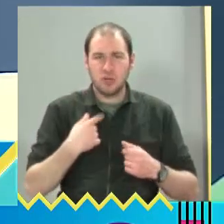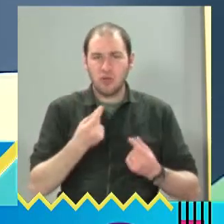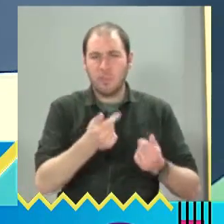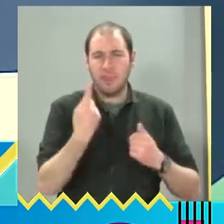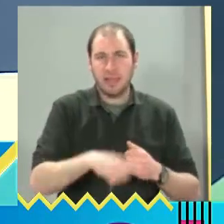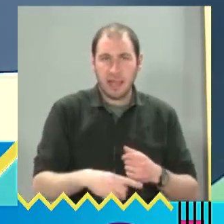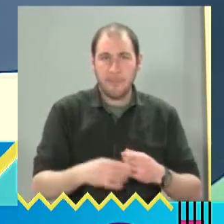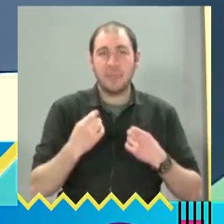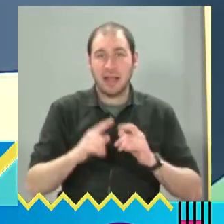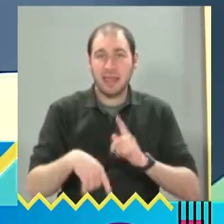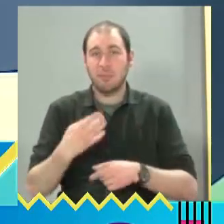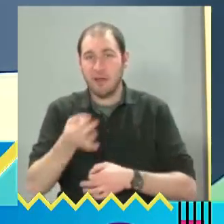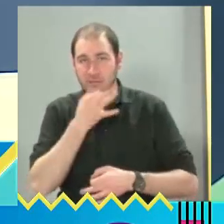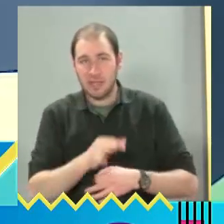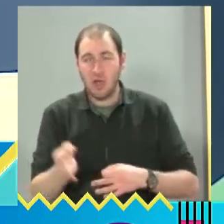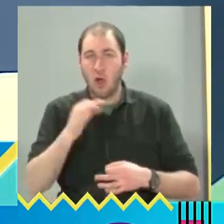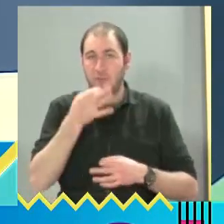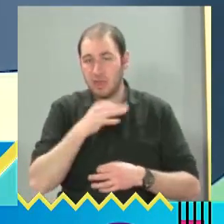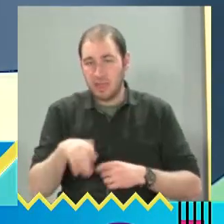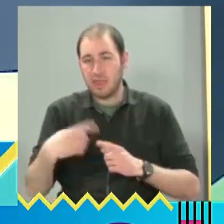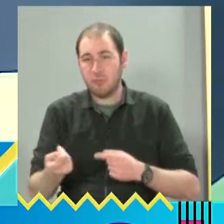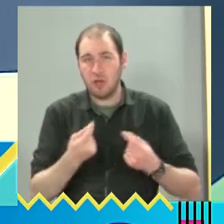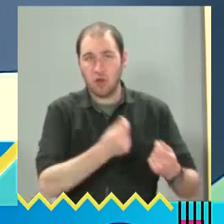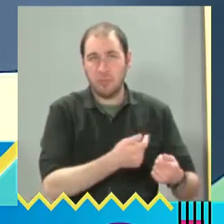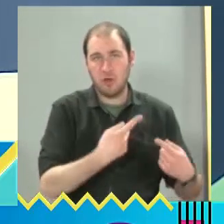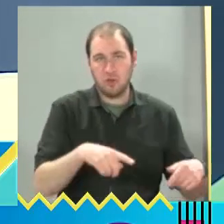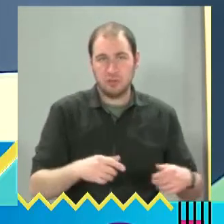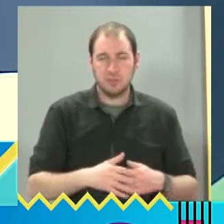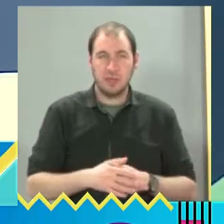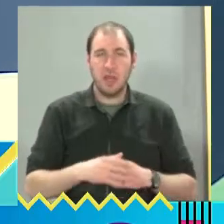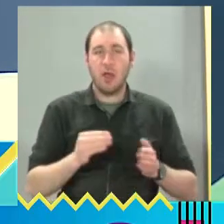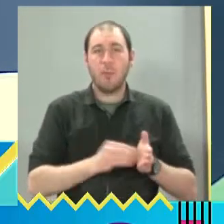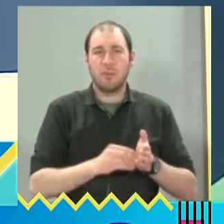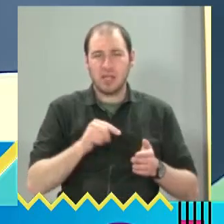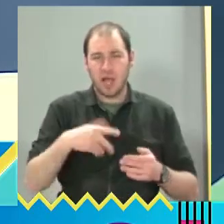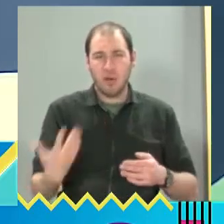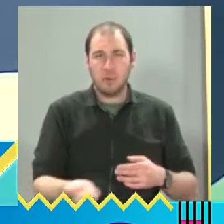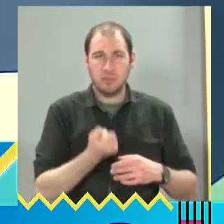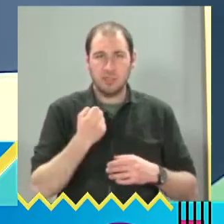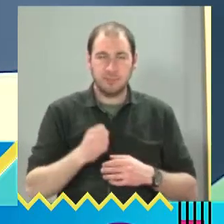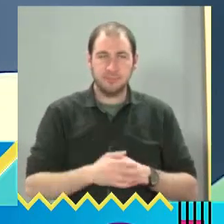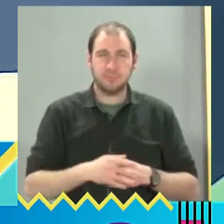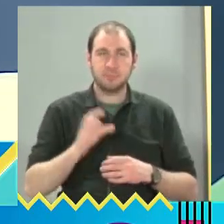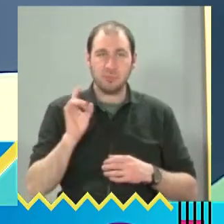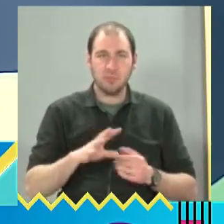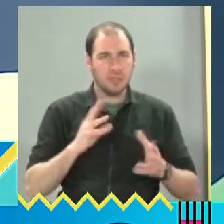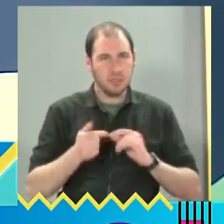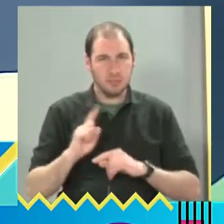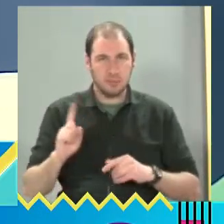comprar para después vender o qué puedo vender para después comprar un producto. Es un momento de oportunidad, no solamente de